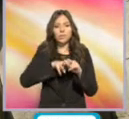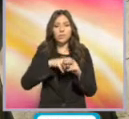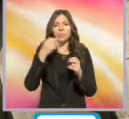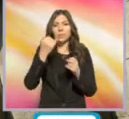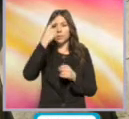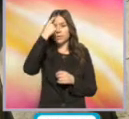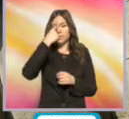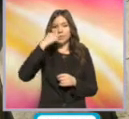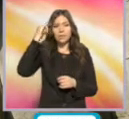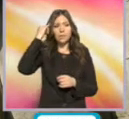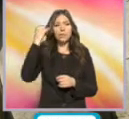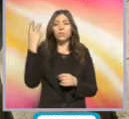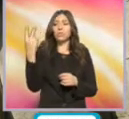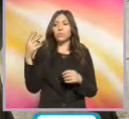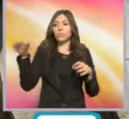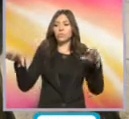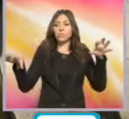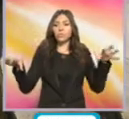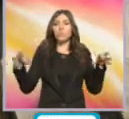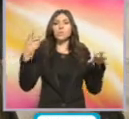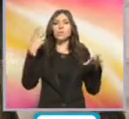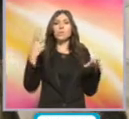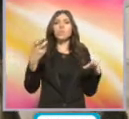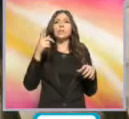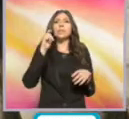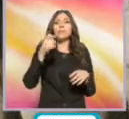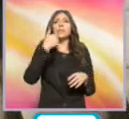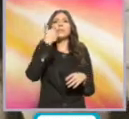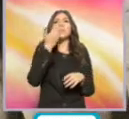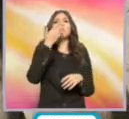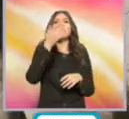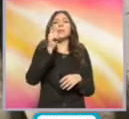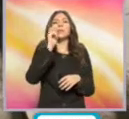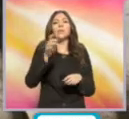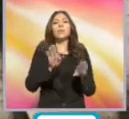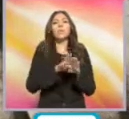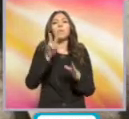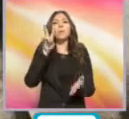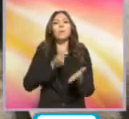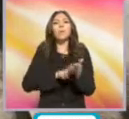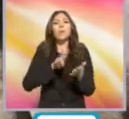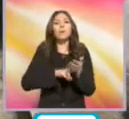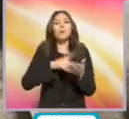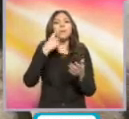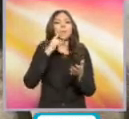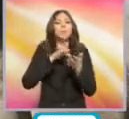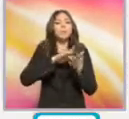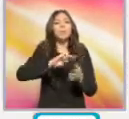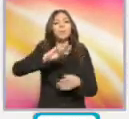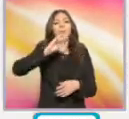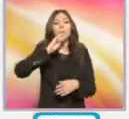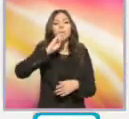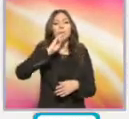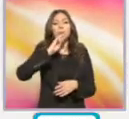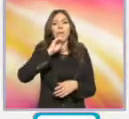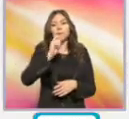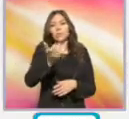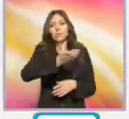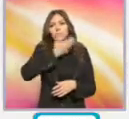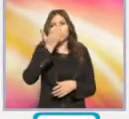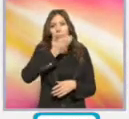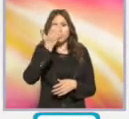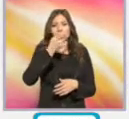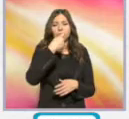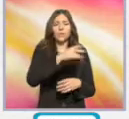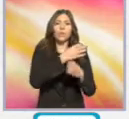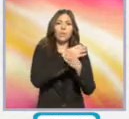rasgos indígenas. Ambas son las manifestaciones de lo que se atribuye como los valores de la maternidad, de la madre, ¿no? La que te concibe y la que te da